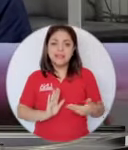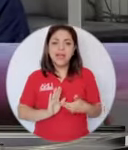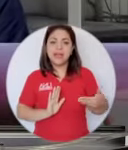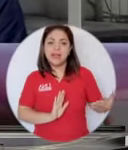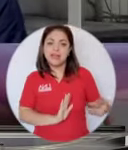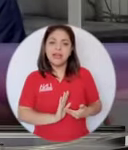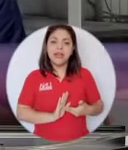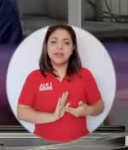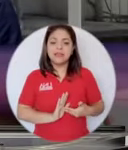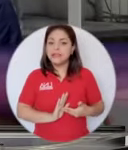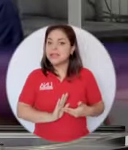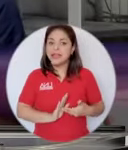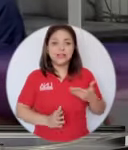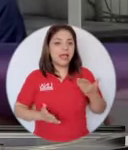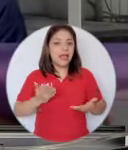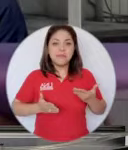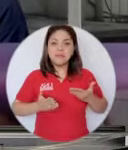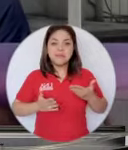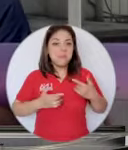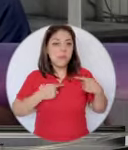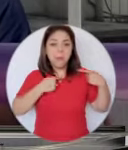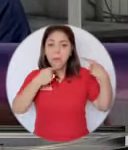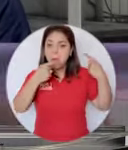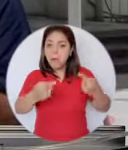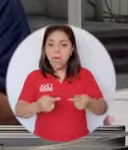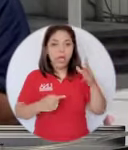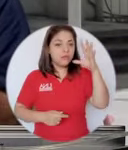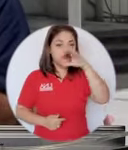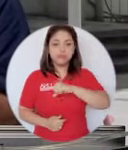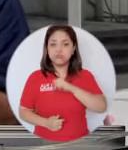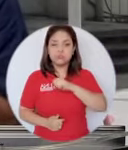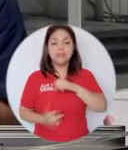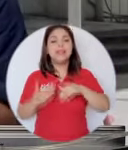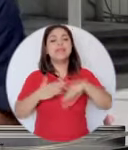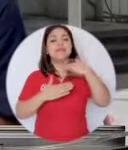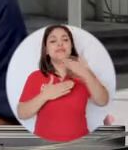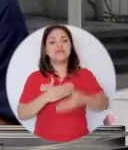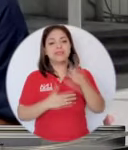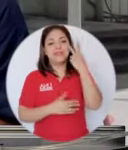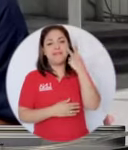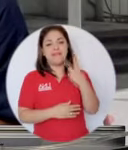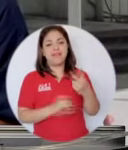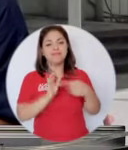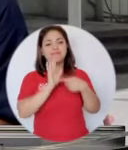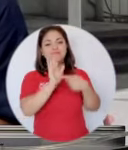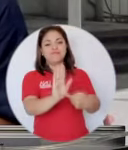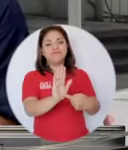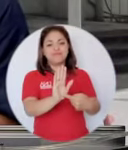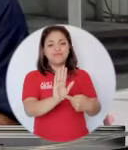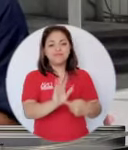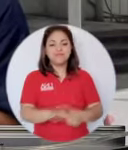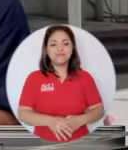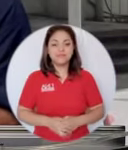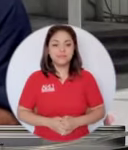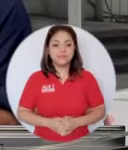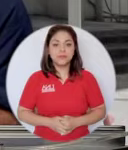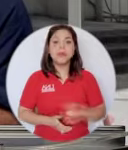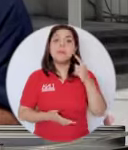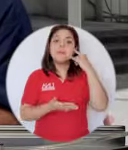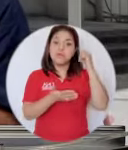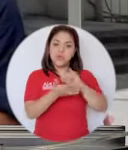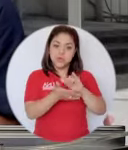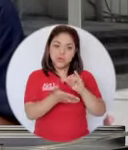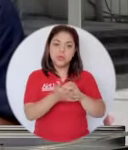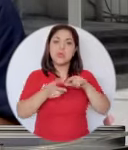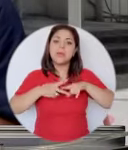forma imperceptible durante un tiempo, pero que después se muestran. Entonces, por eso es que